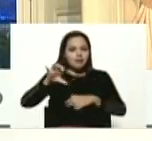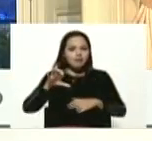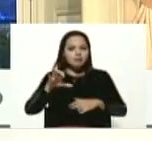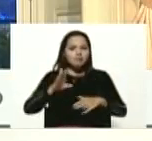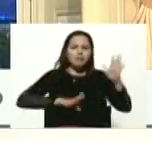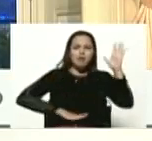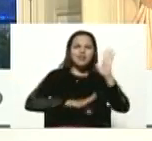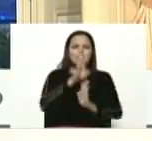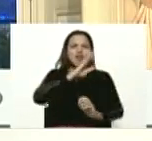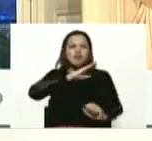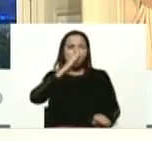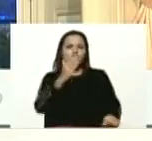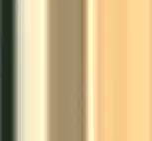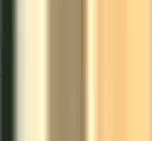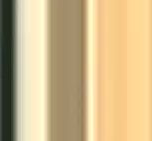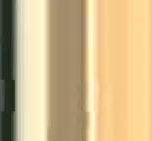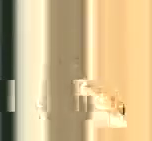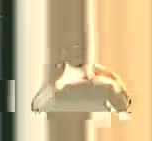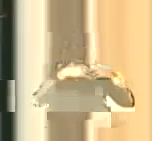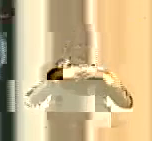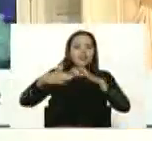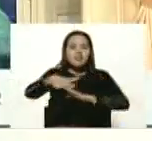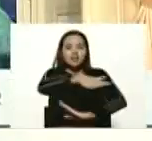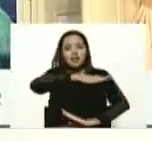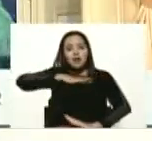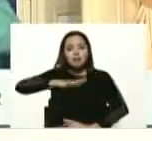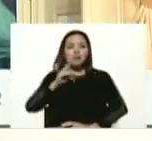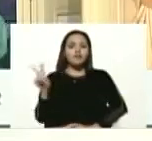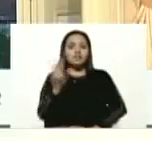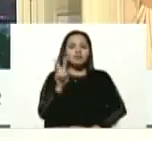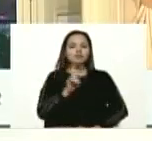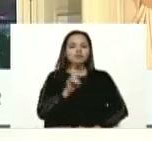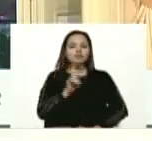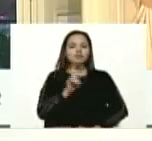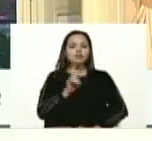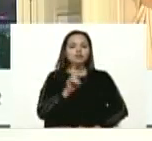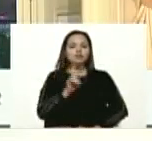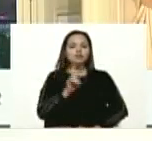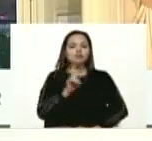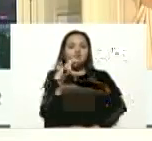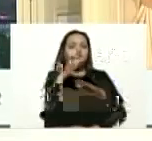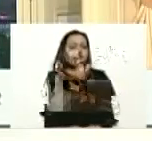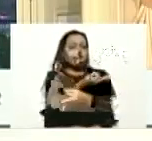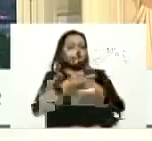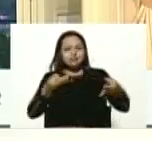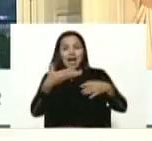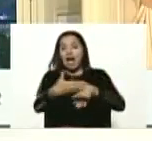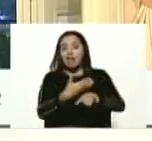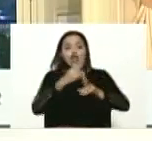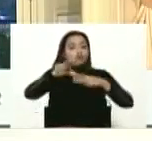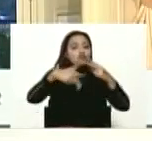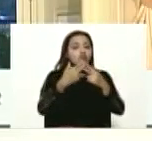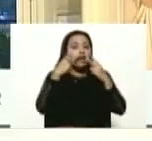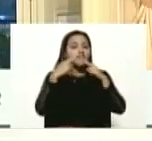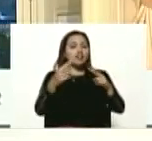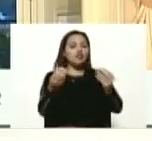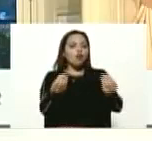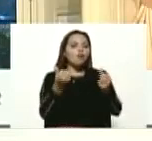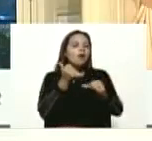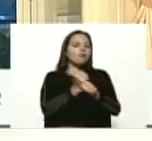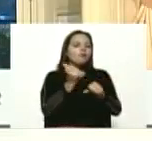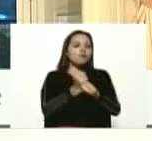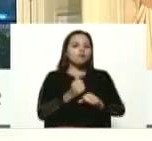desarrollar las fuerzas productivas del país venezolano a nivel nunca antes. a todos los campesinos y